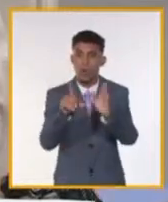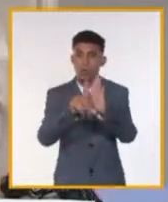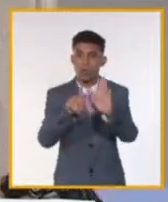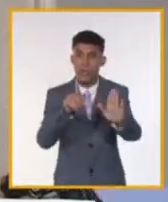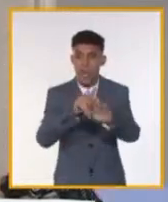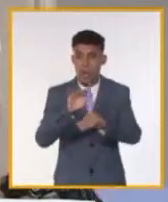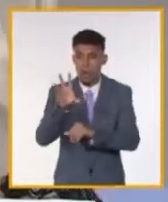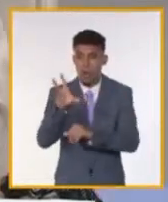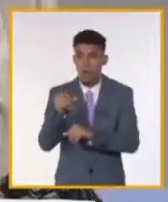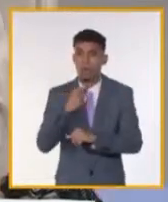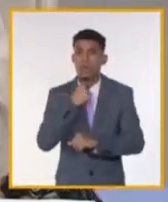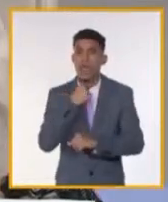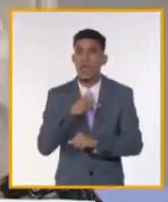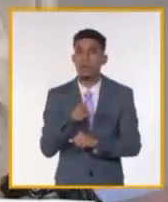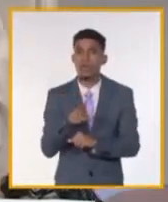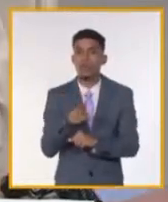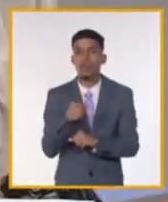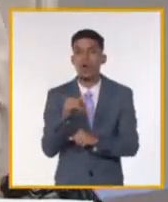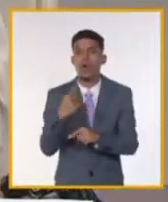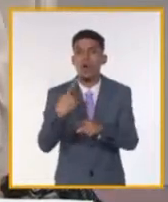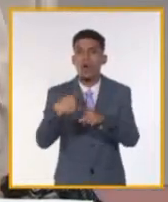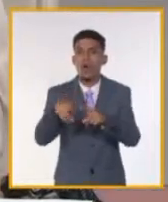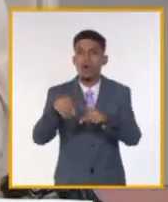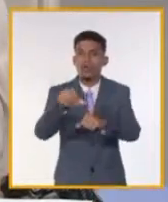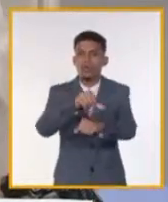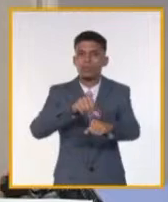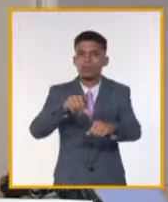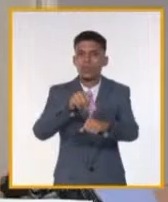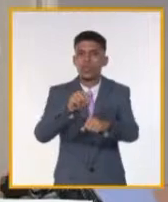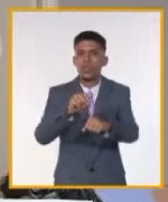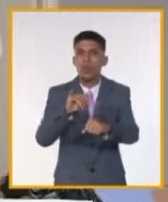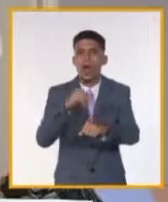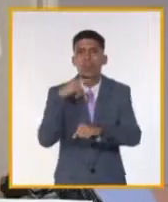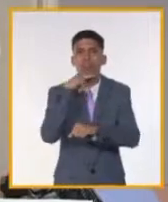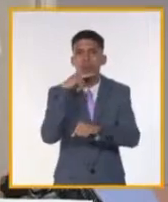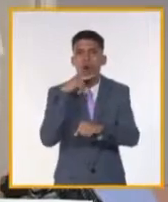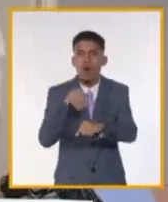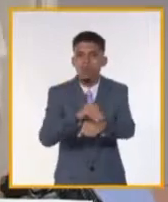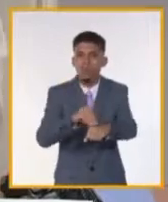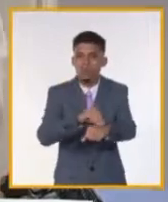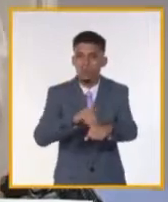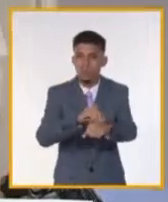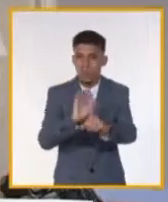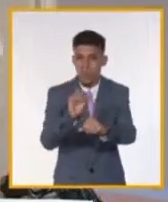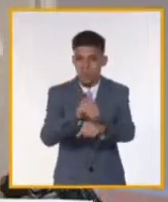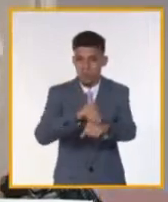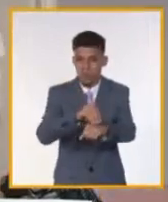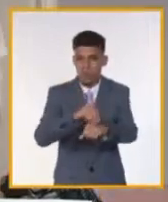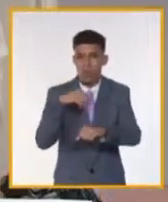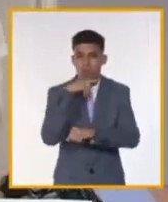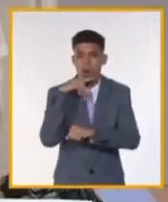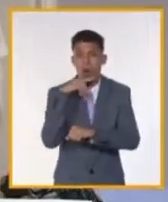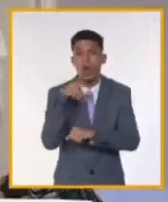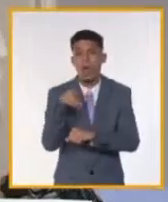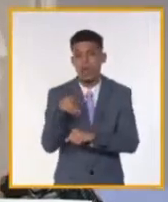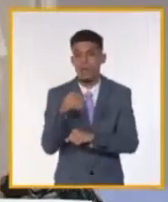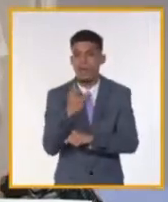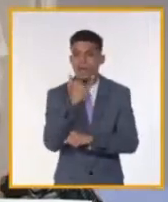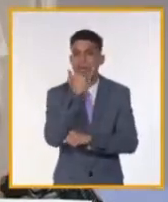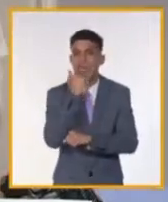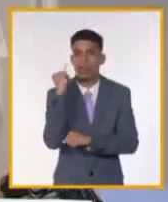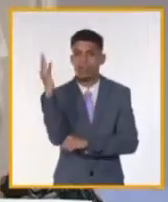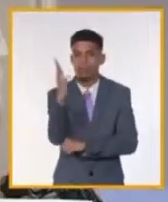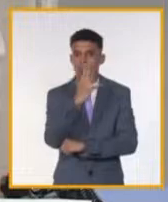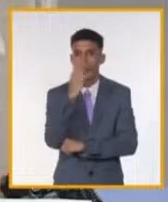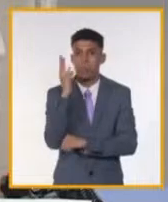ejemplo, se utiliza mercurio. El oro, como se extrae de manera rudimentaria por esas personas, emplea mercurio, y el mercurio es